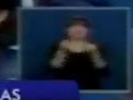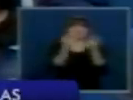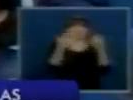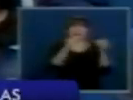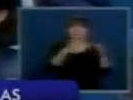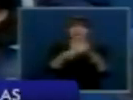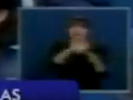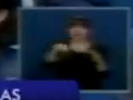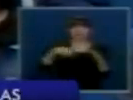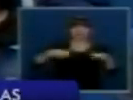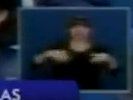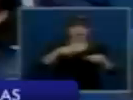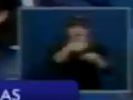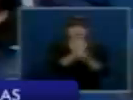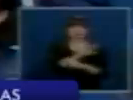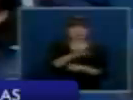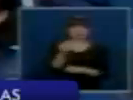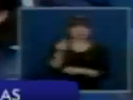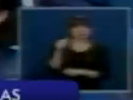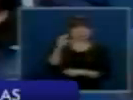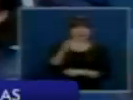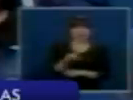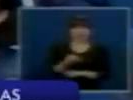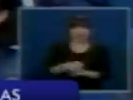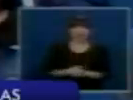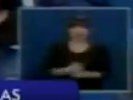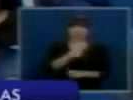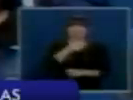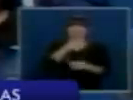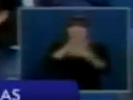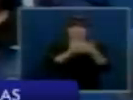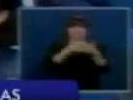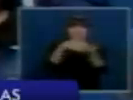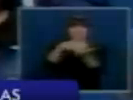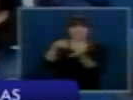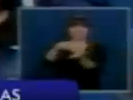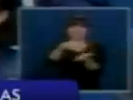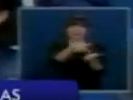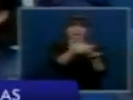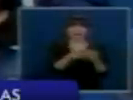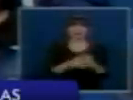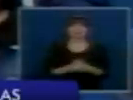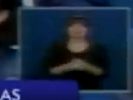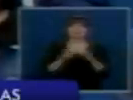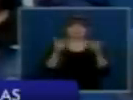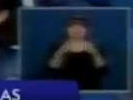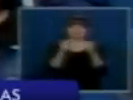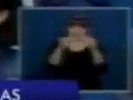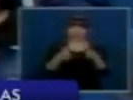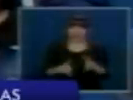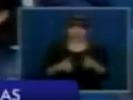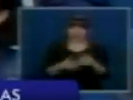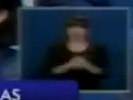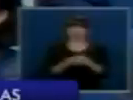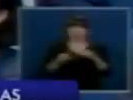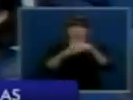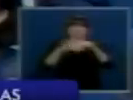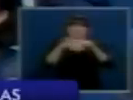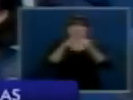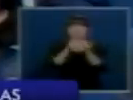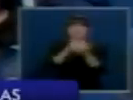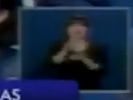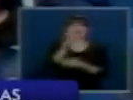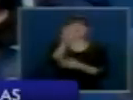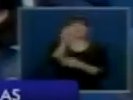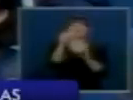recibían puntualmente sus salarios y el caos en las planillas del Magisterio Nacional encubría un sobrepago de